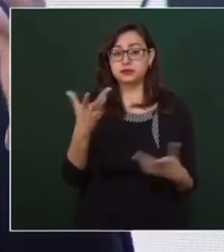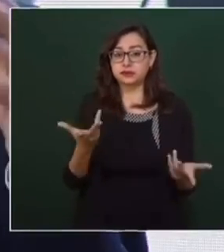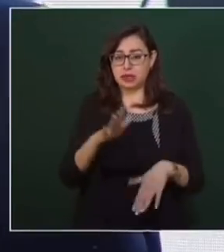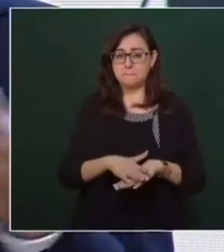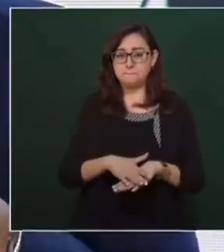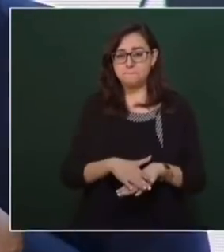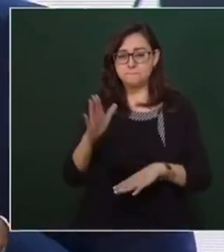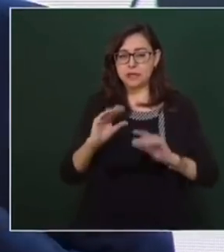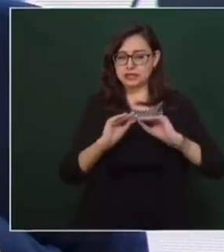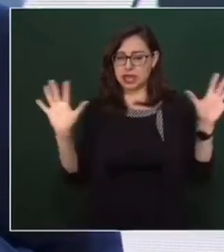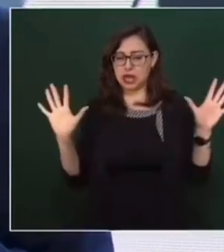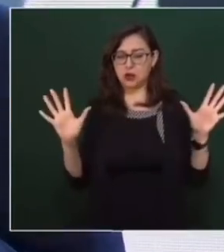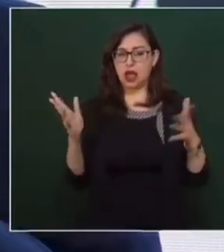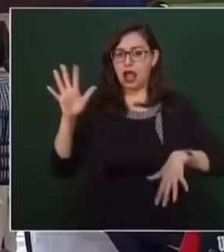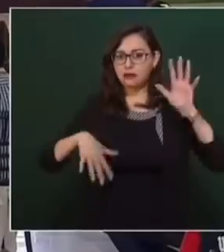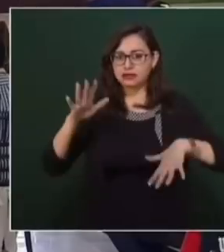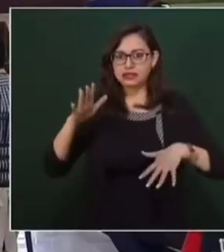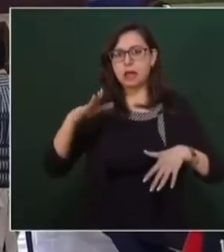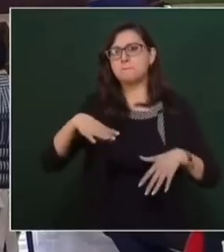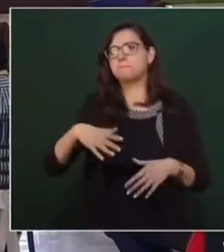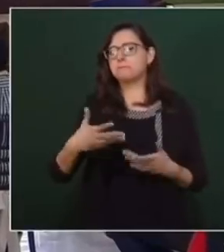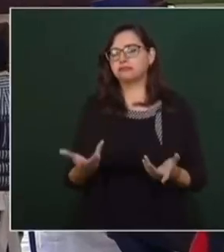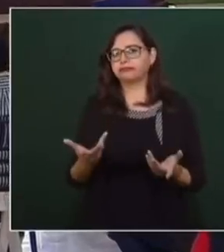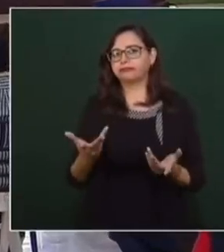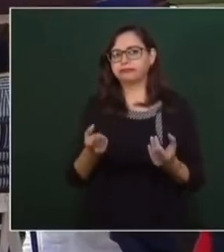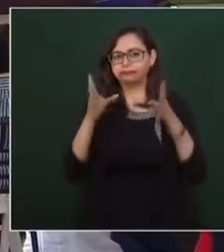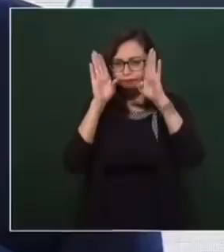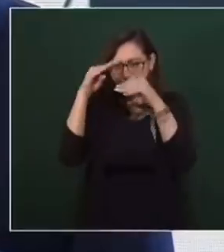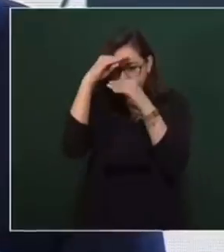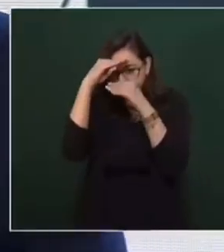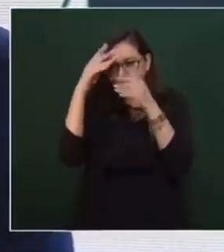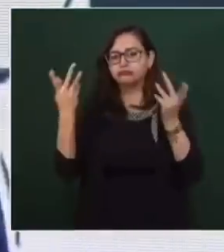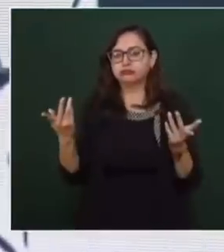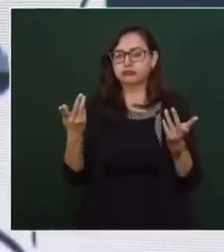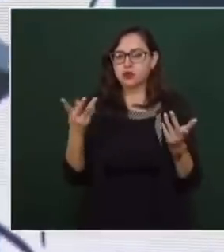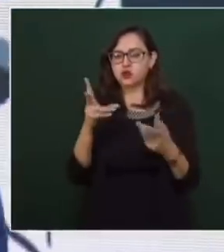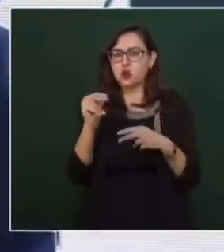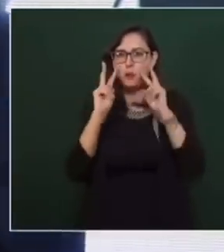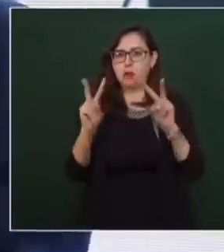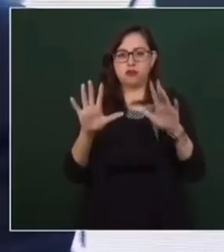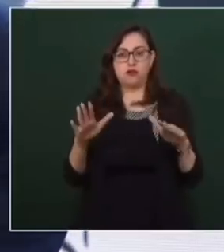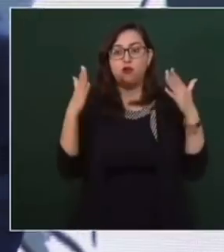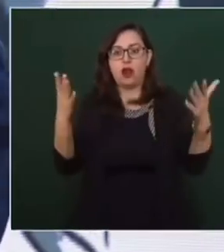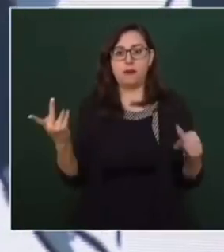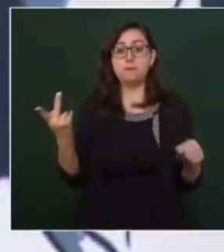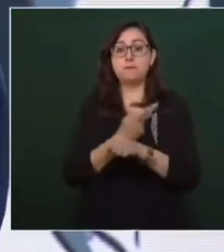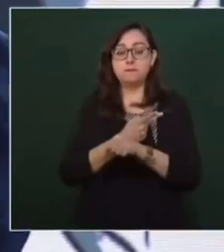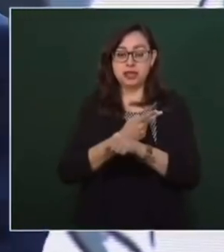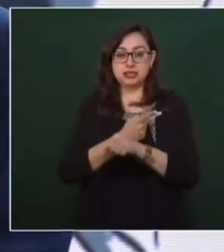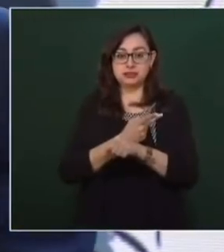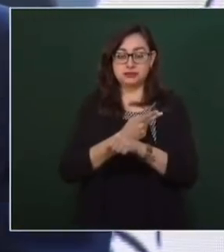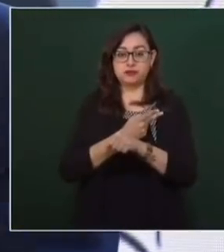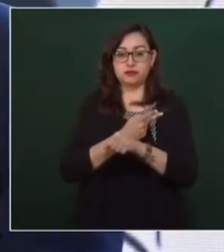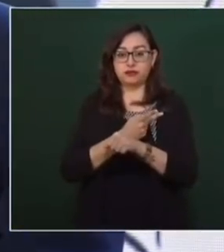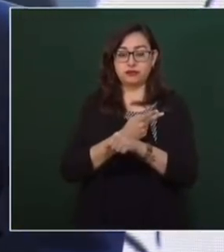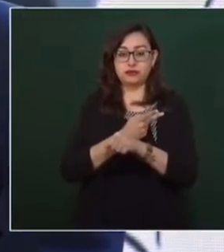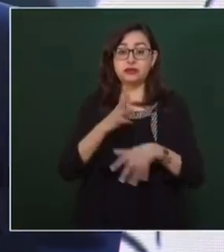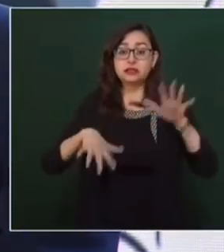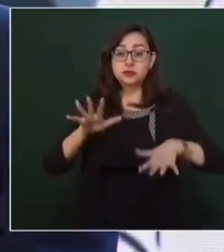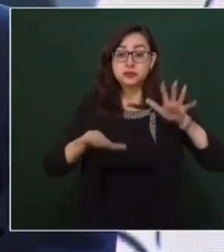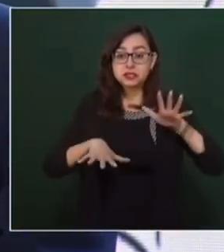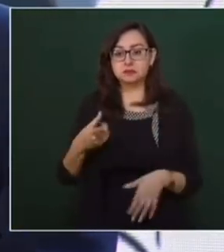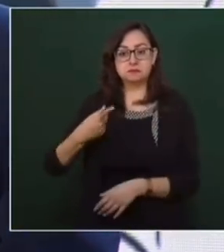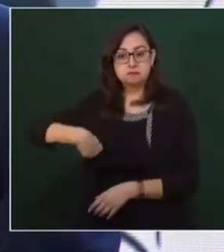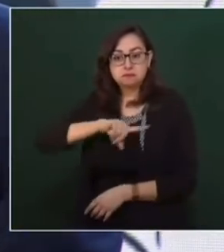ubicarnos, porque luego es como si viviéramos en una burbuja, suele pasarnos. Como nosotros tenemos un nivel